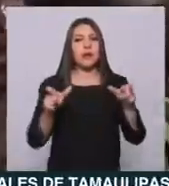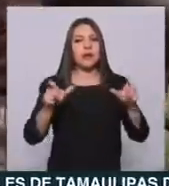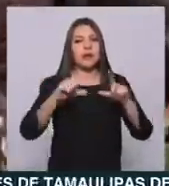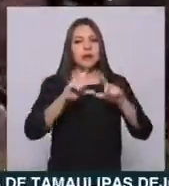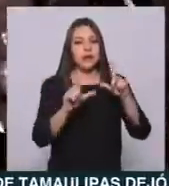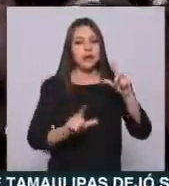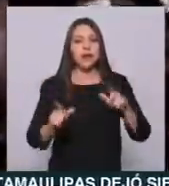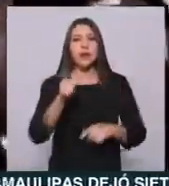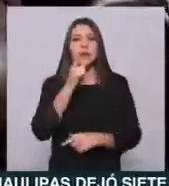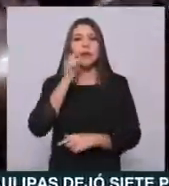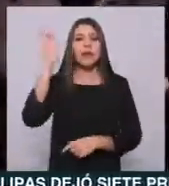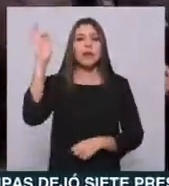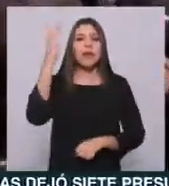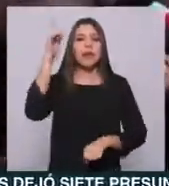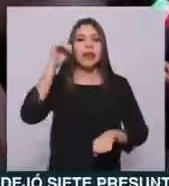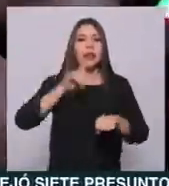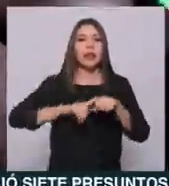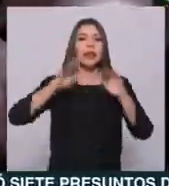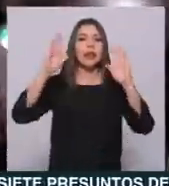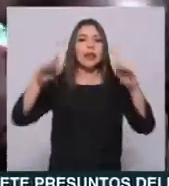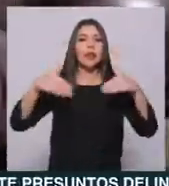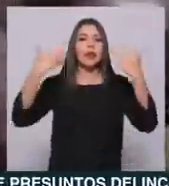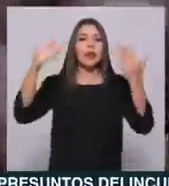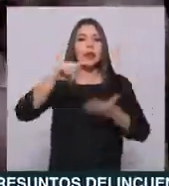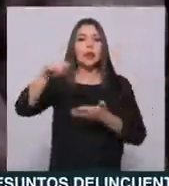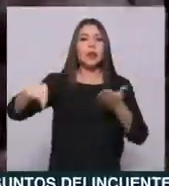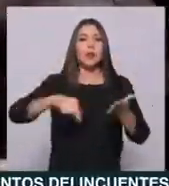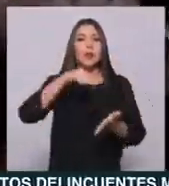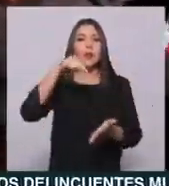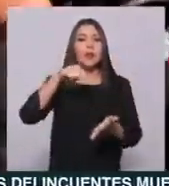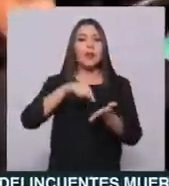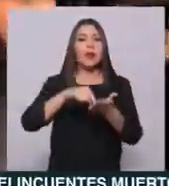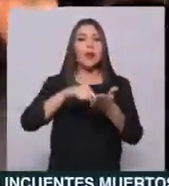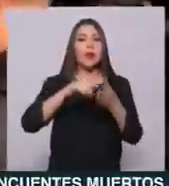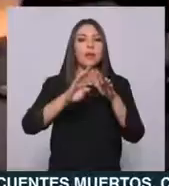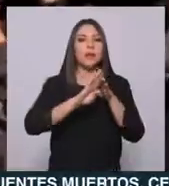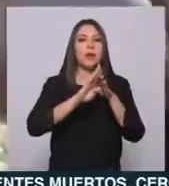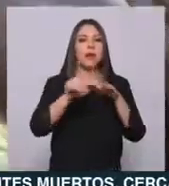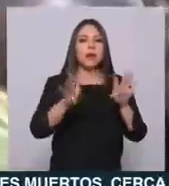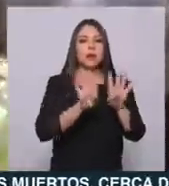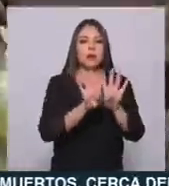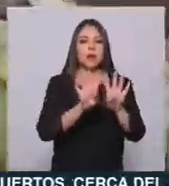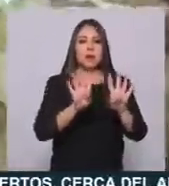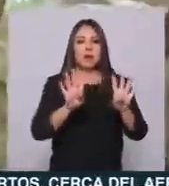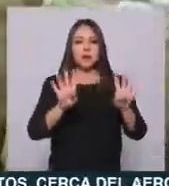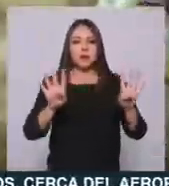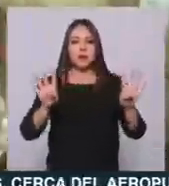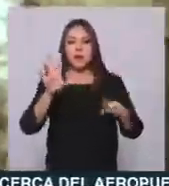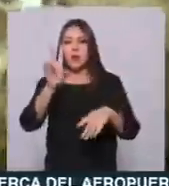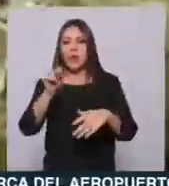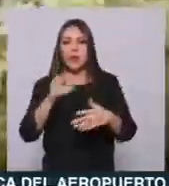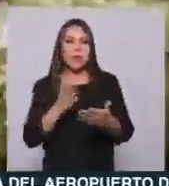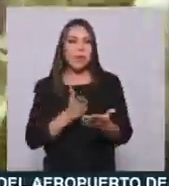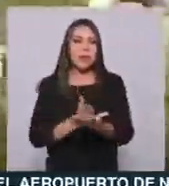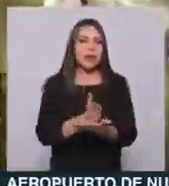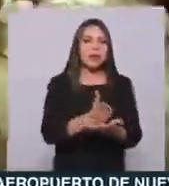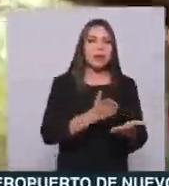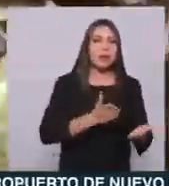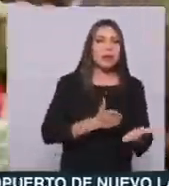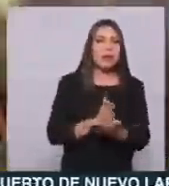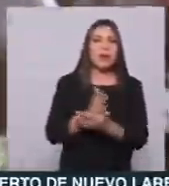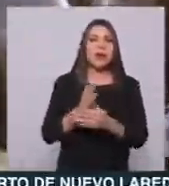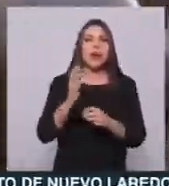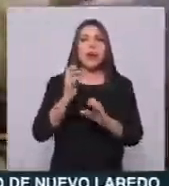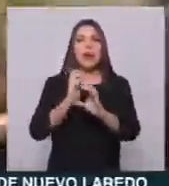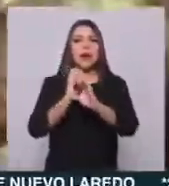policías federales llegaron a la estación migratoria a romper la barrera que los migrantes habían realizado para impedir la circulación de autobuses